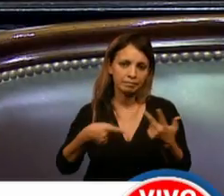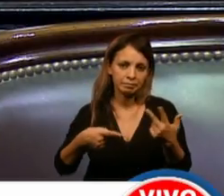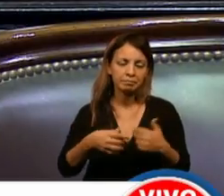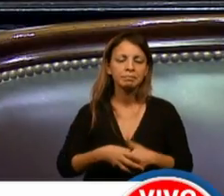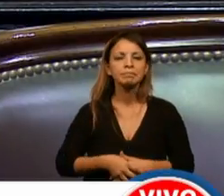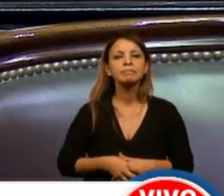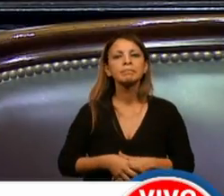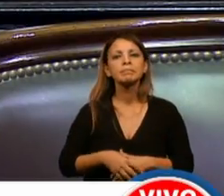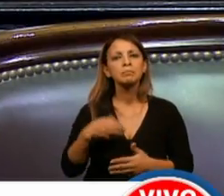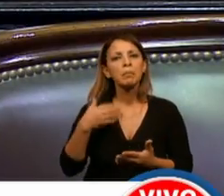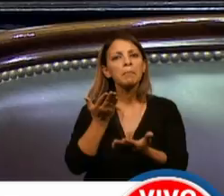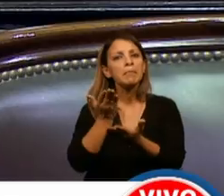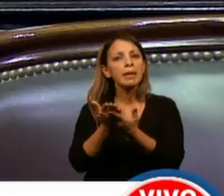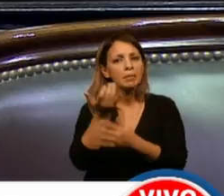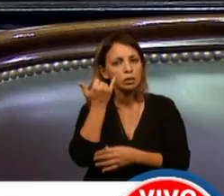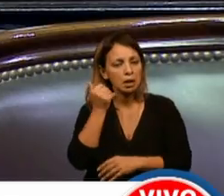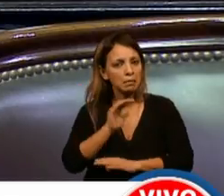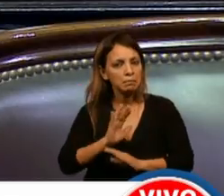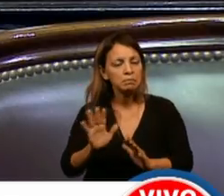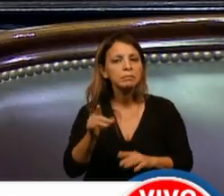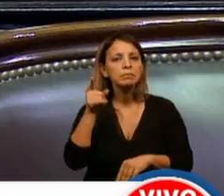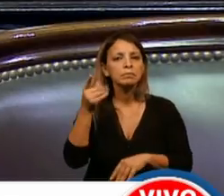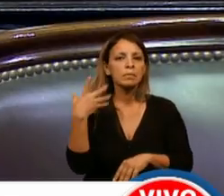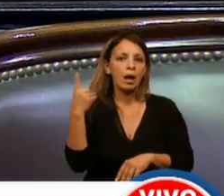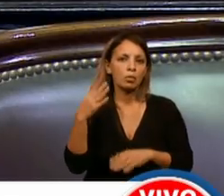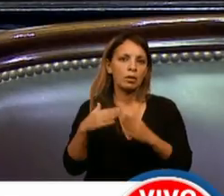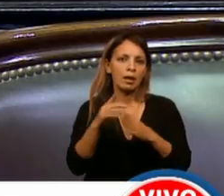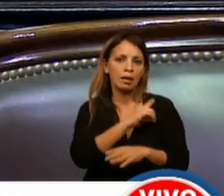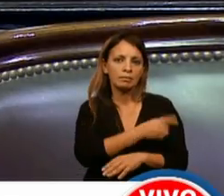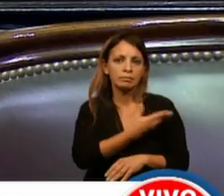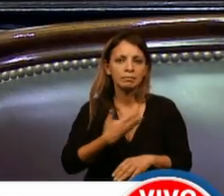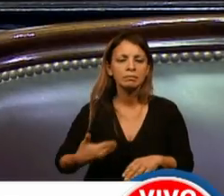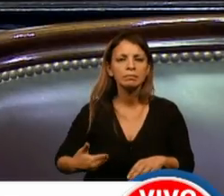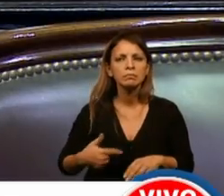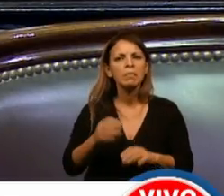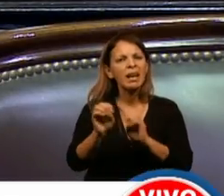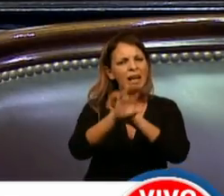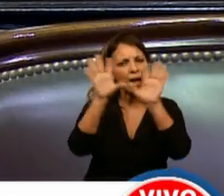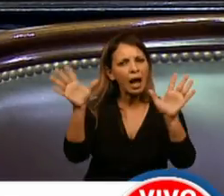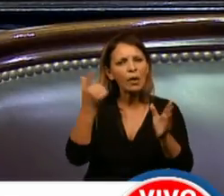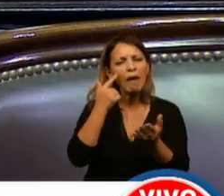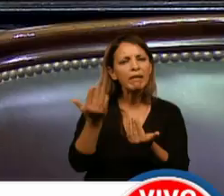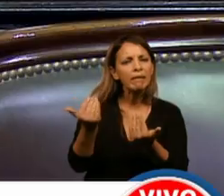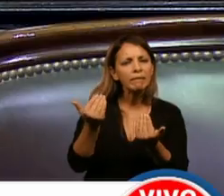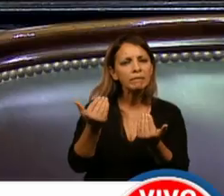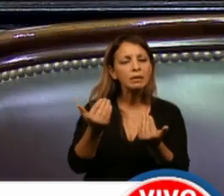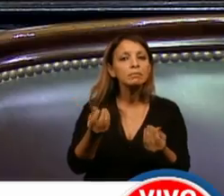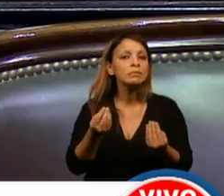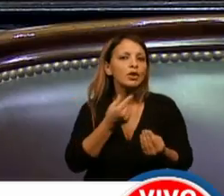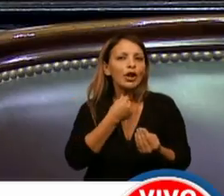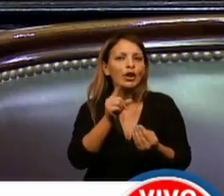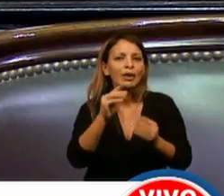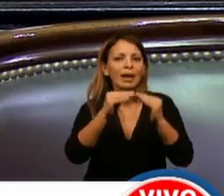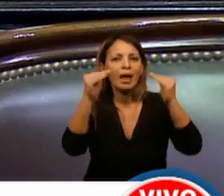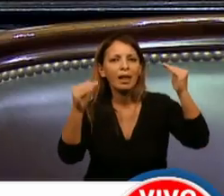solicitamos a la autoridad del ejecutivo claridad sobre la incorporación para evitar estas inequidades o ir